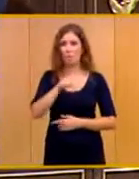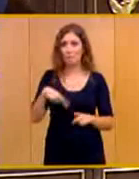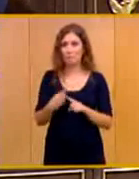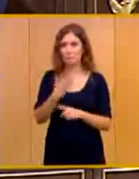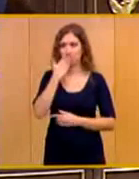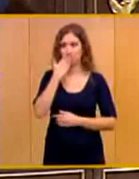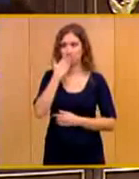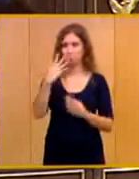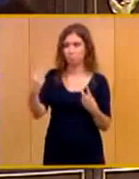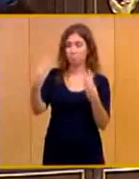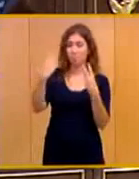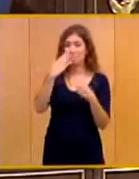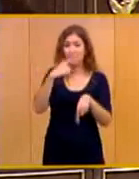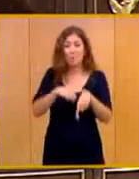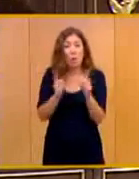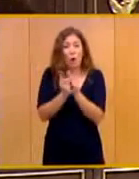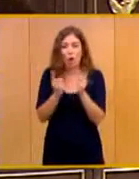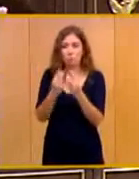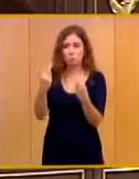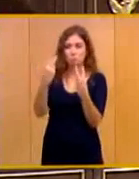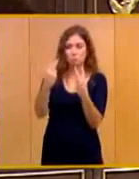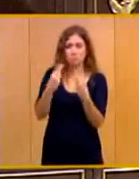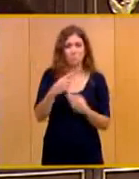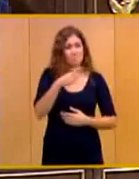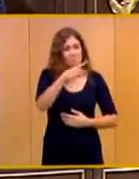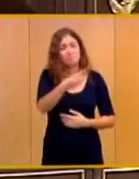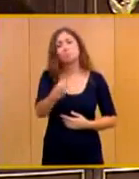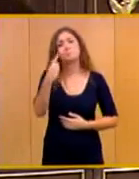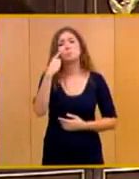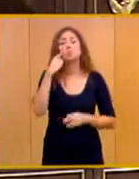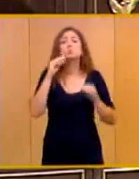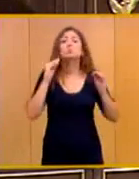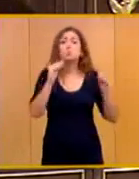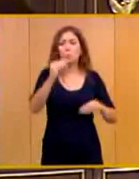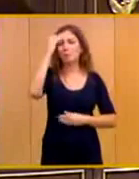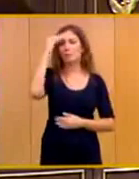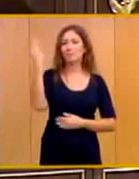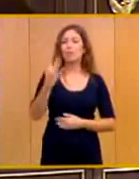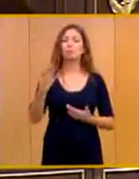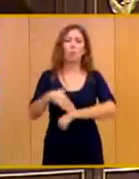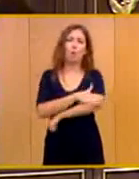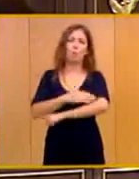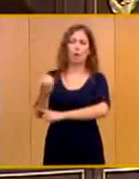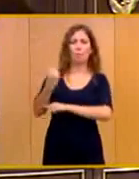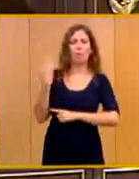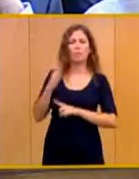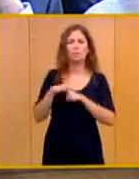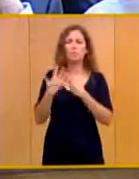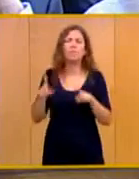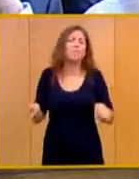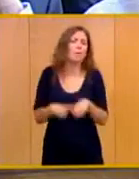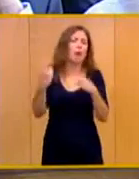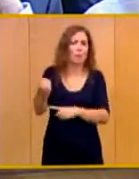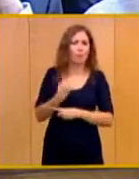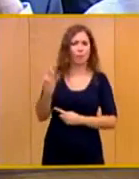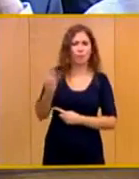3 días. Usted es que sostiene la pintoresca doctrina de que hay que apoyar al Gobierno en cualquier caso, con razón o